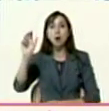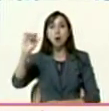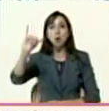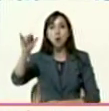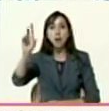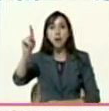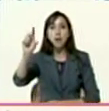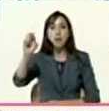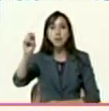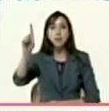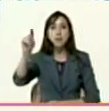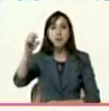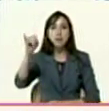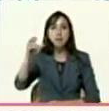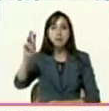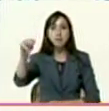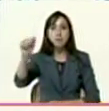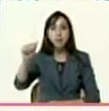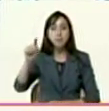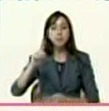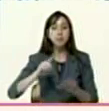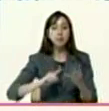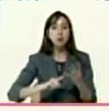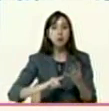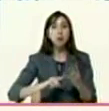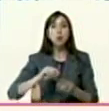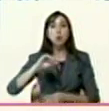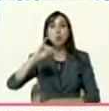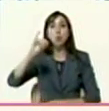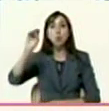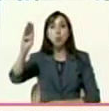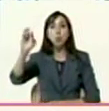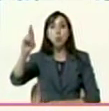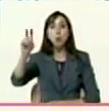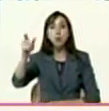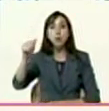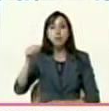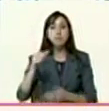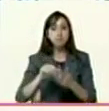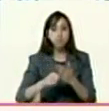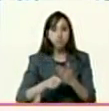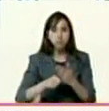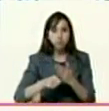Ledesma Díaz y Julio Borges, titulares de la cédula de identidad